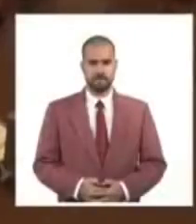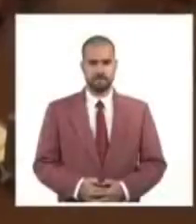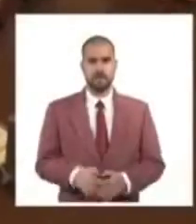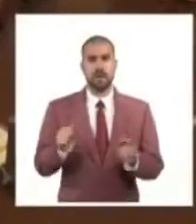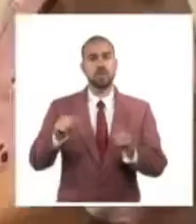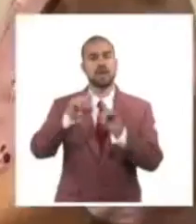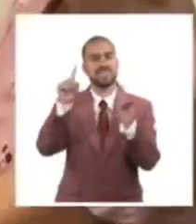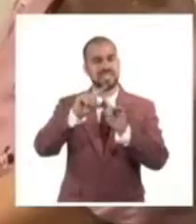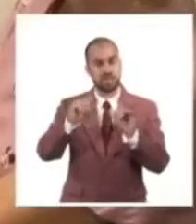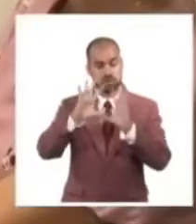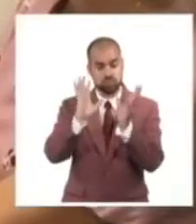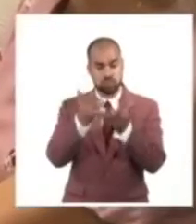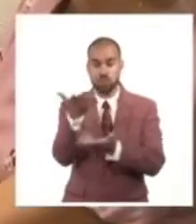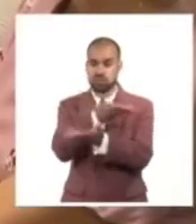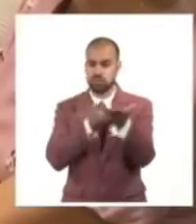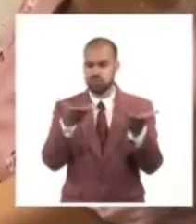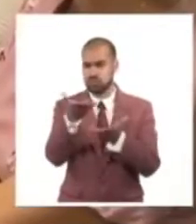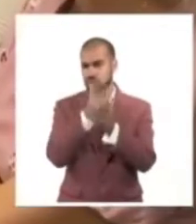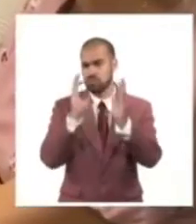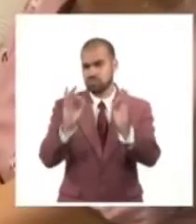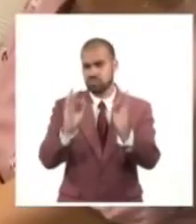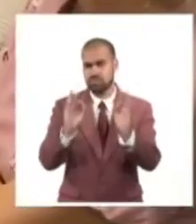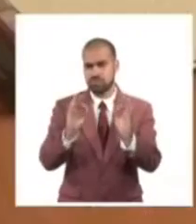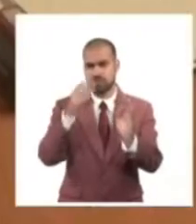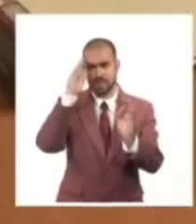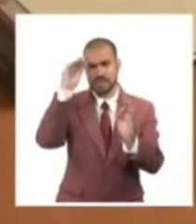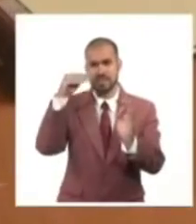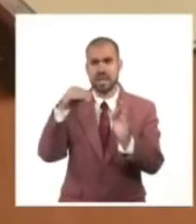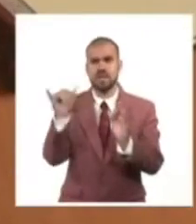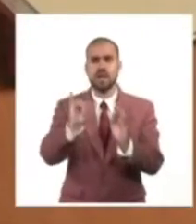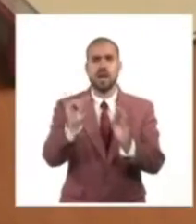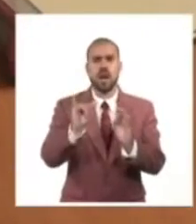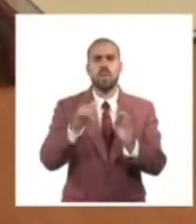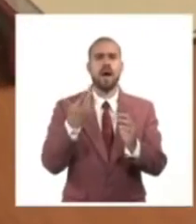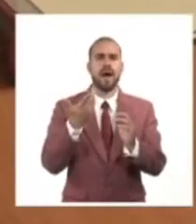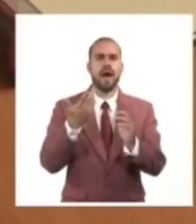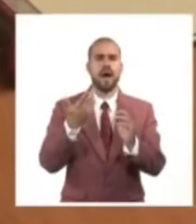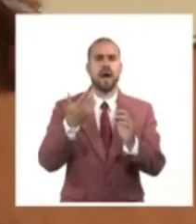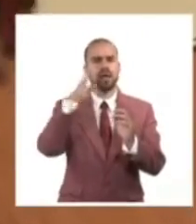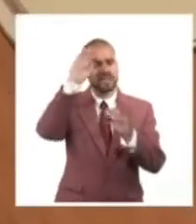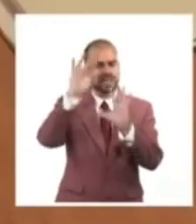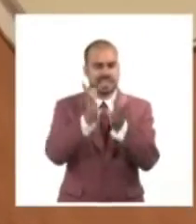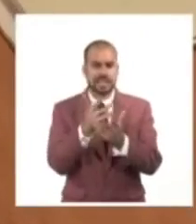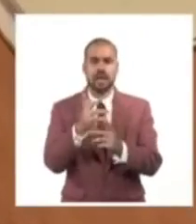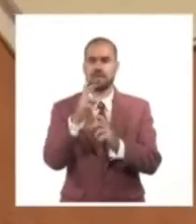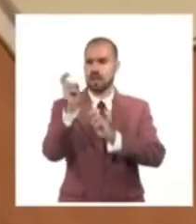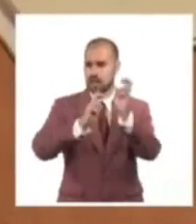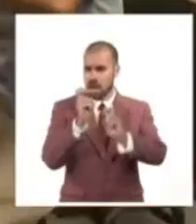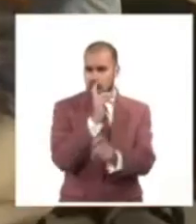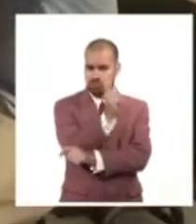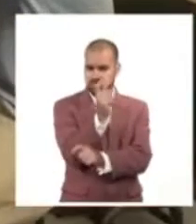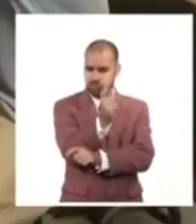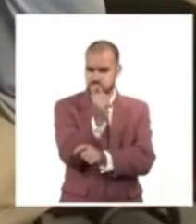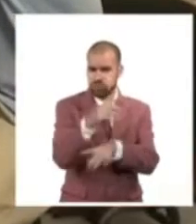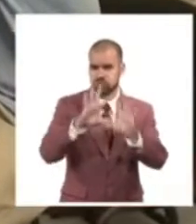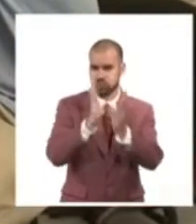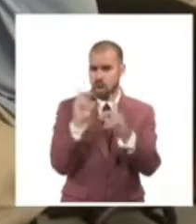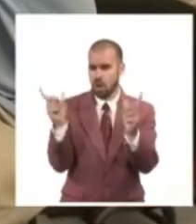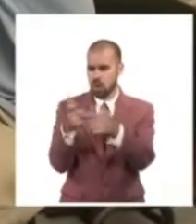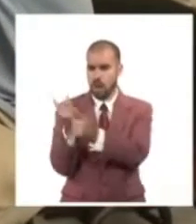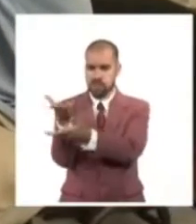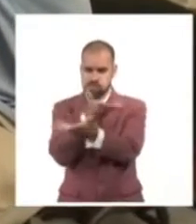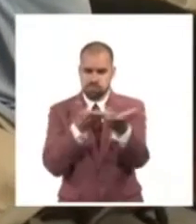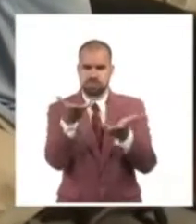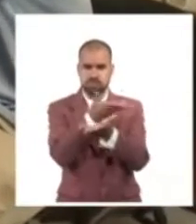propios de debate frecuentemente en la cotidianidad de nuestros espacios, de nuestros talleres, de nuestros encuentros desde las